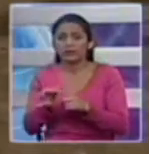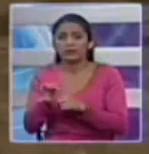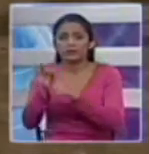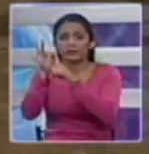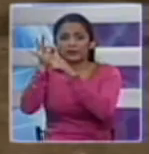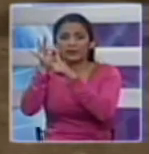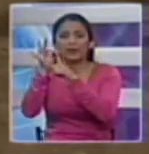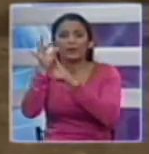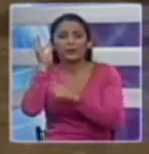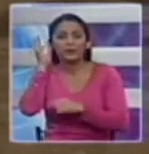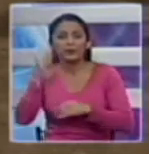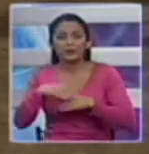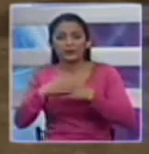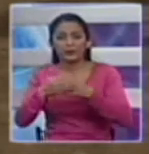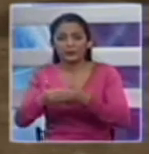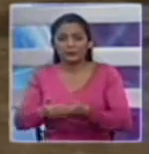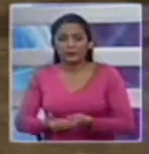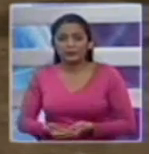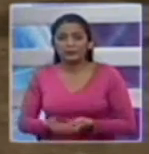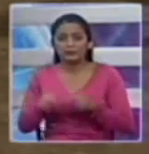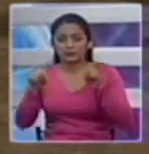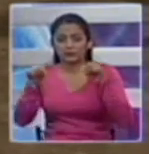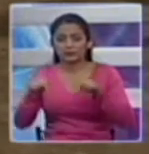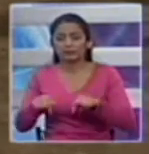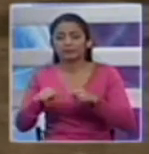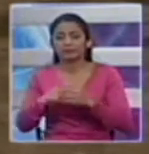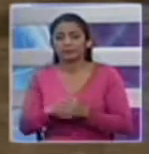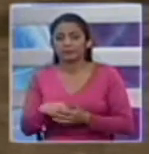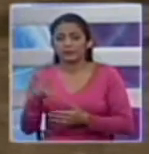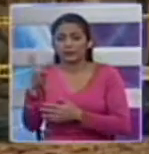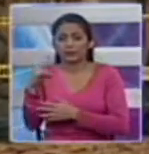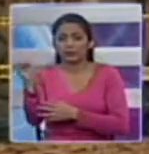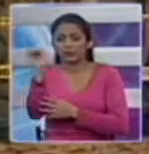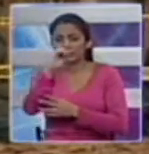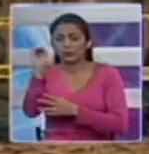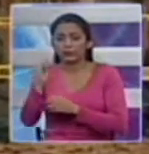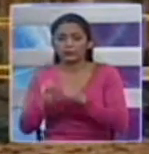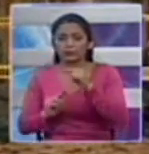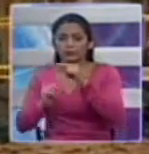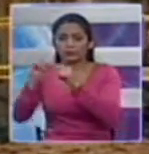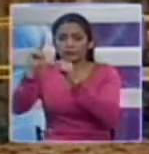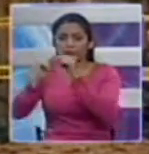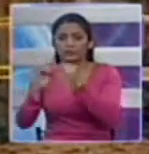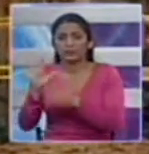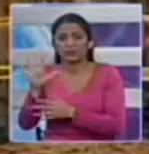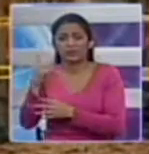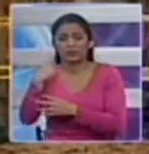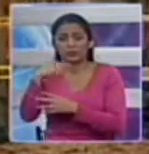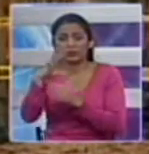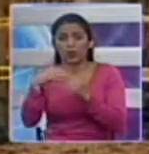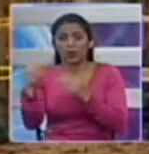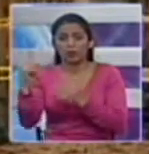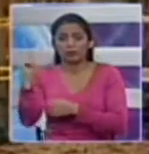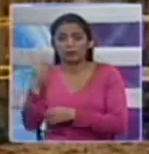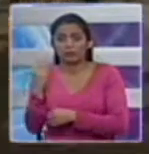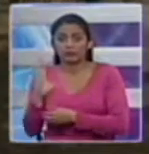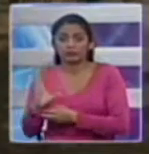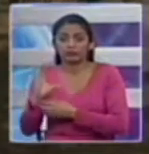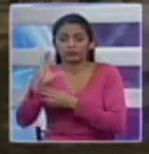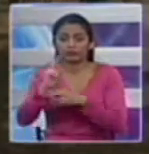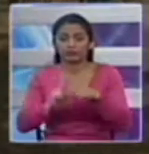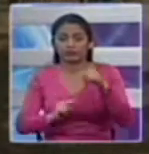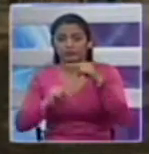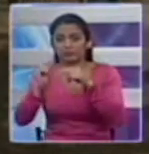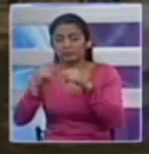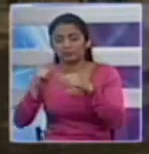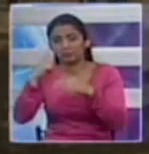Social es del 16%. La inversión total alcanza los 5 millones de dólares y la inauguración está prevista para el mes de abril del